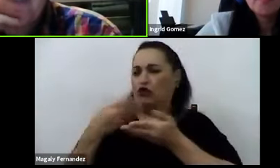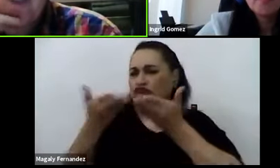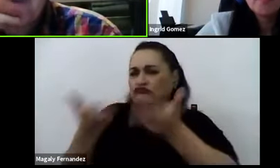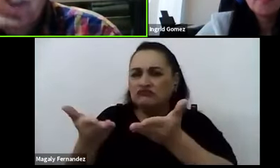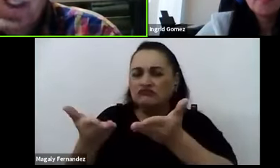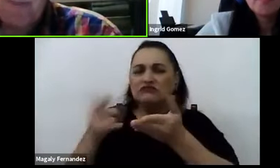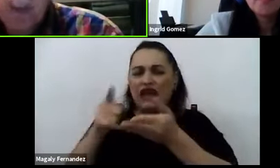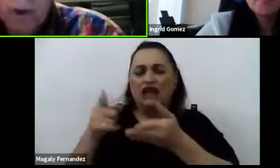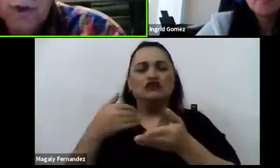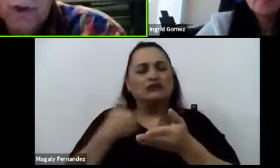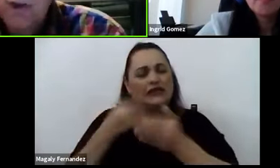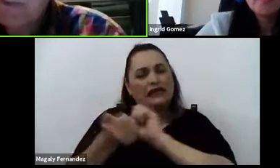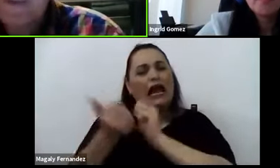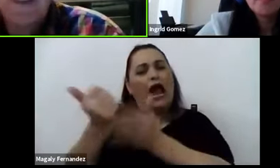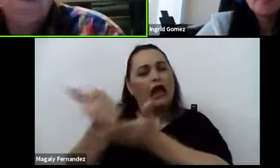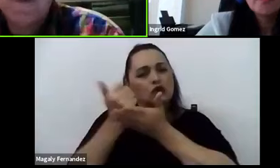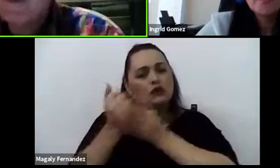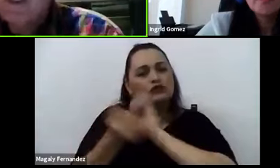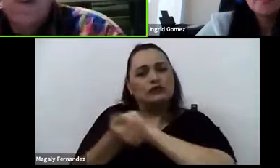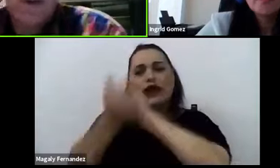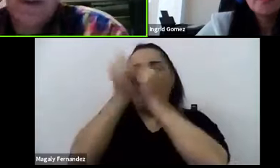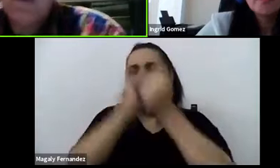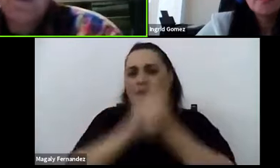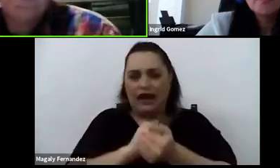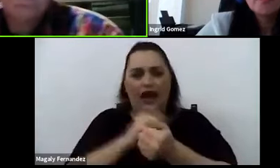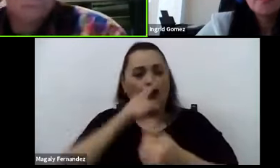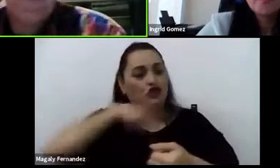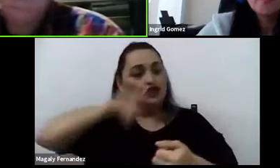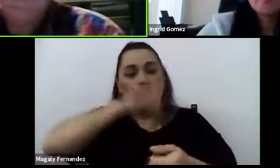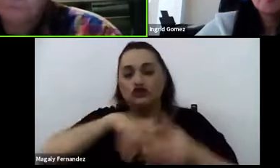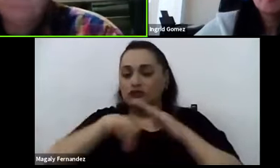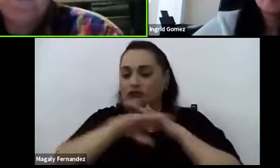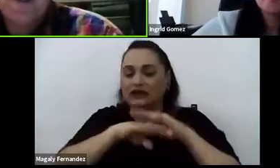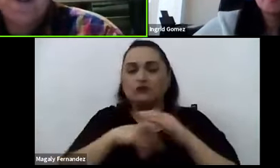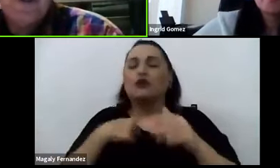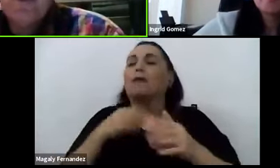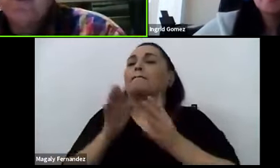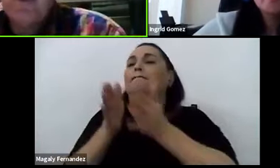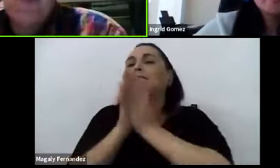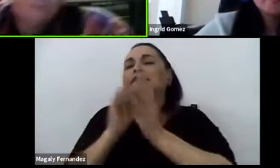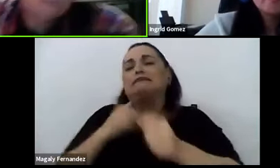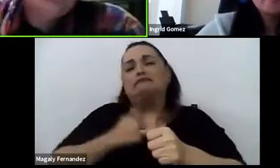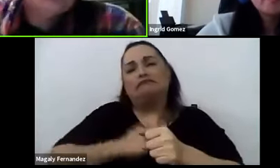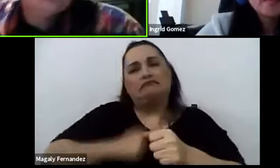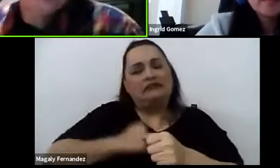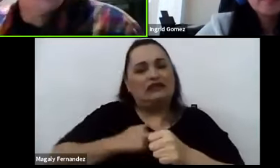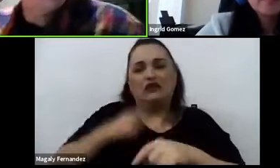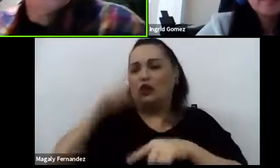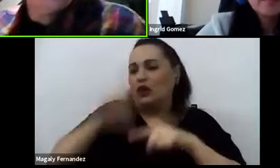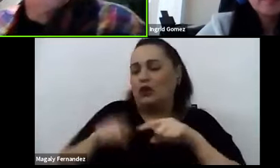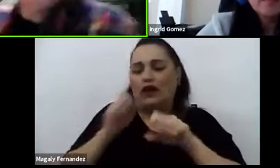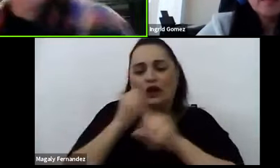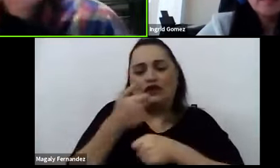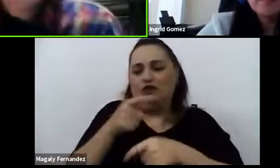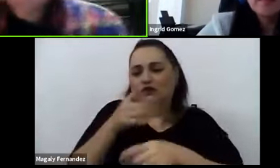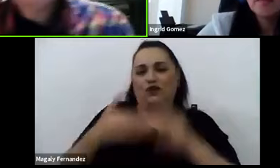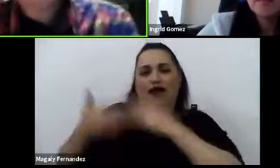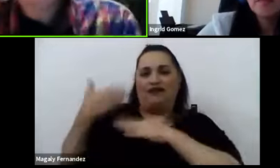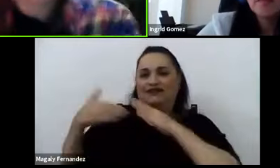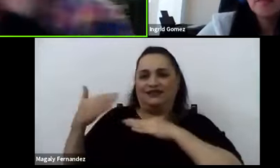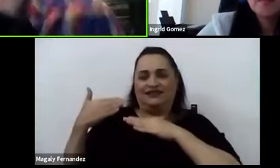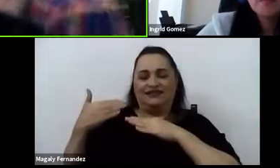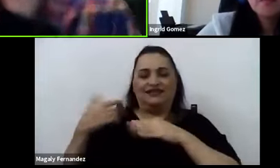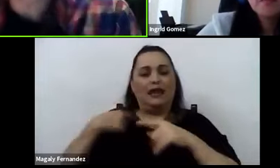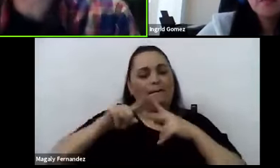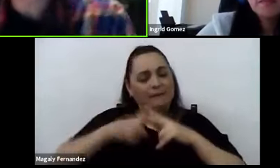tienen que ayudarnos a cambiarnos. Nosotros básicamente lo que tenemos que hacer es pedir disculpas por no haber hecho esto mucho antes y